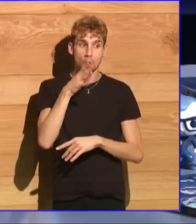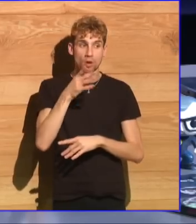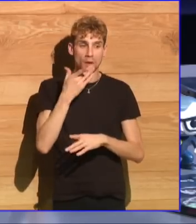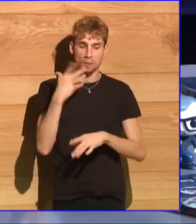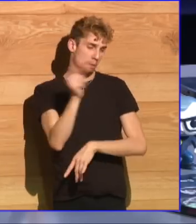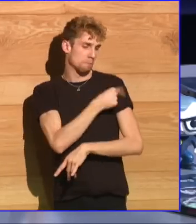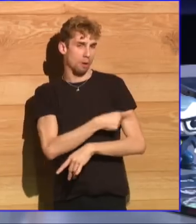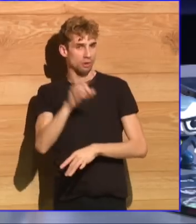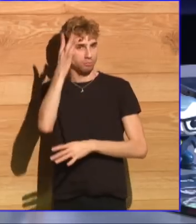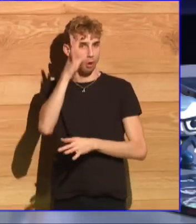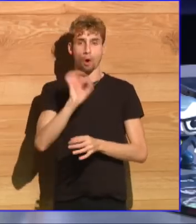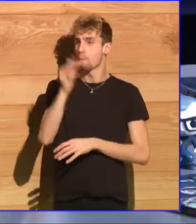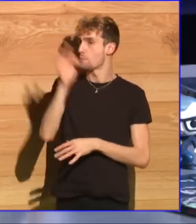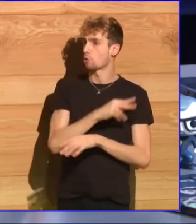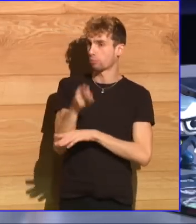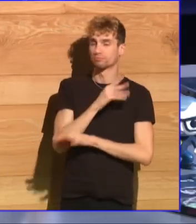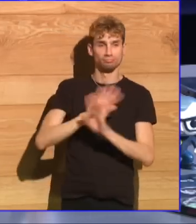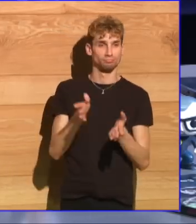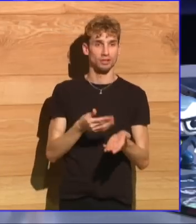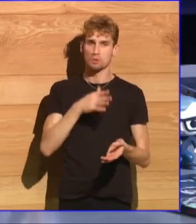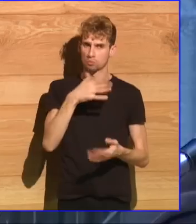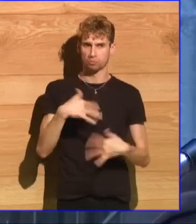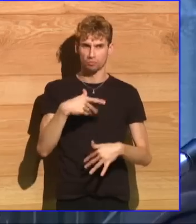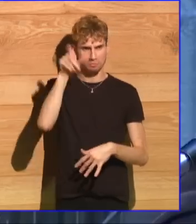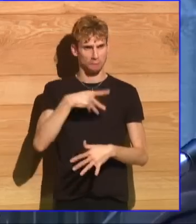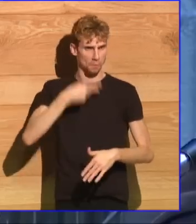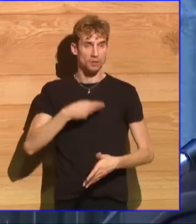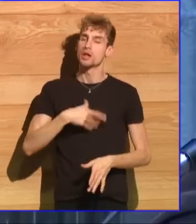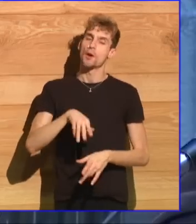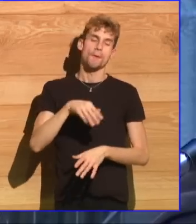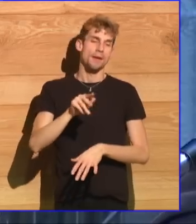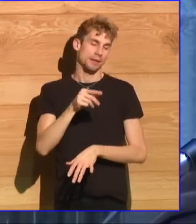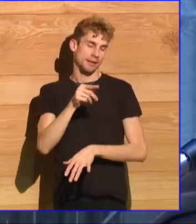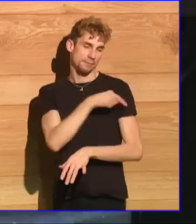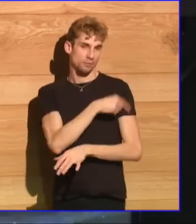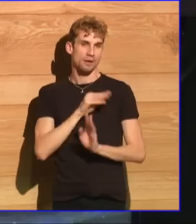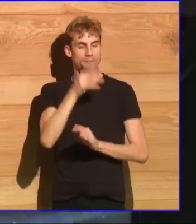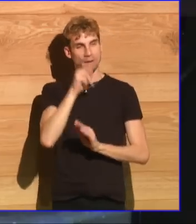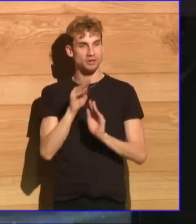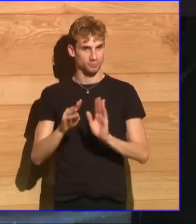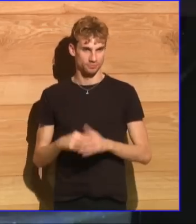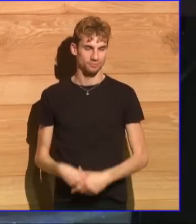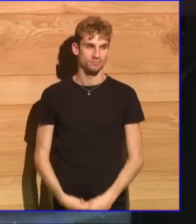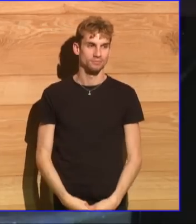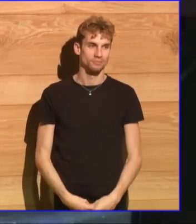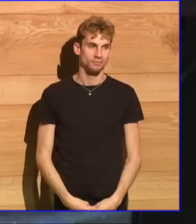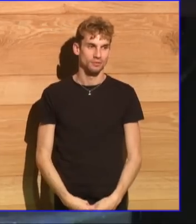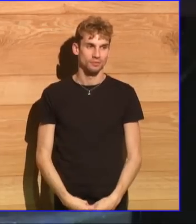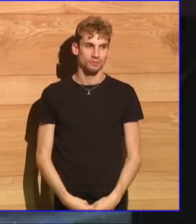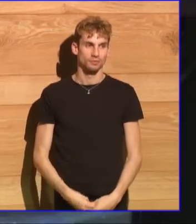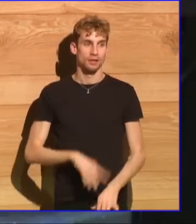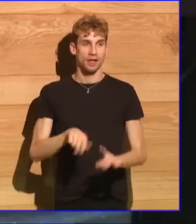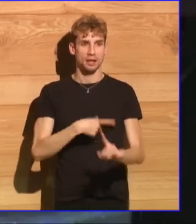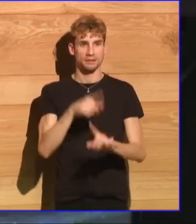una vacuna que te hacía una película. Ese era su padre, Alexander. Es así. Bueno, de que hecho, te hacía un también monstruo. hay de mucho Frankenstein, de lo sí,